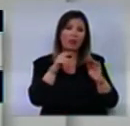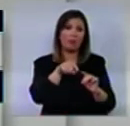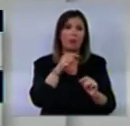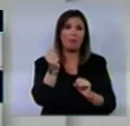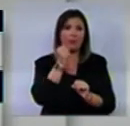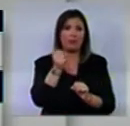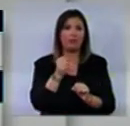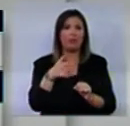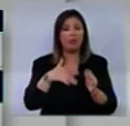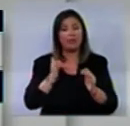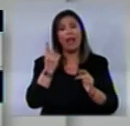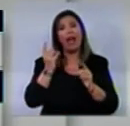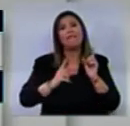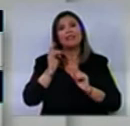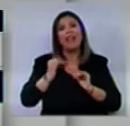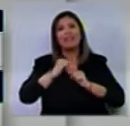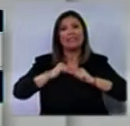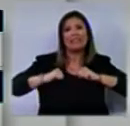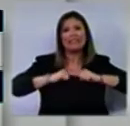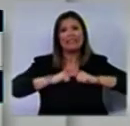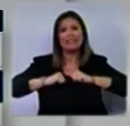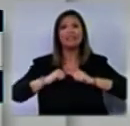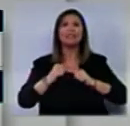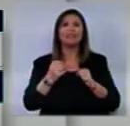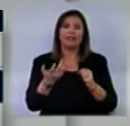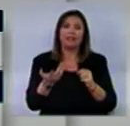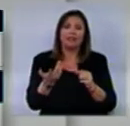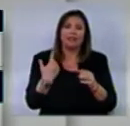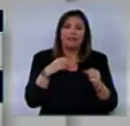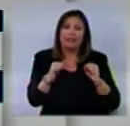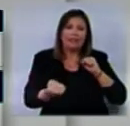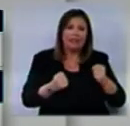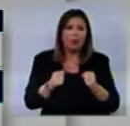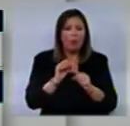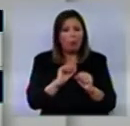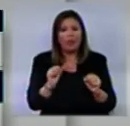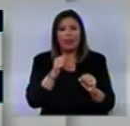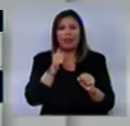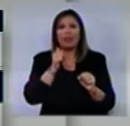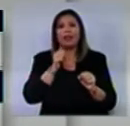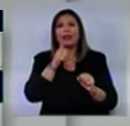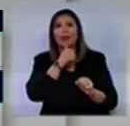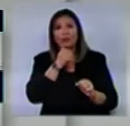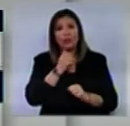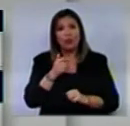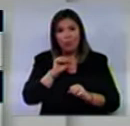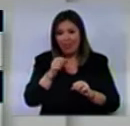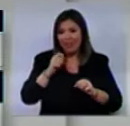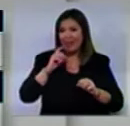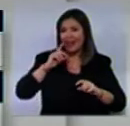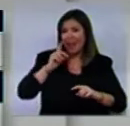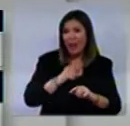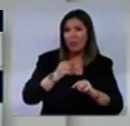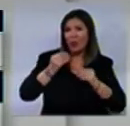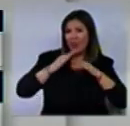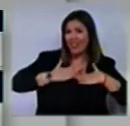eso genera algunas tensiones que nosotros entendemos que siempre estas cosas pueden resolverse equilibradamente pero bueno la lectura que hace